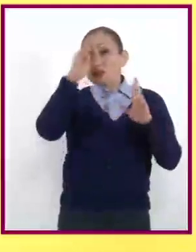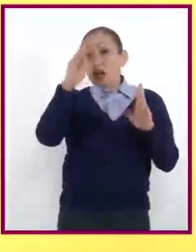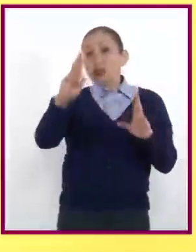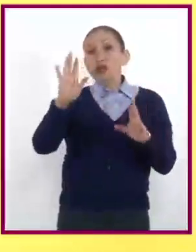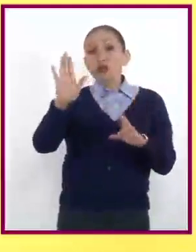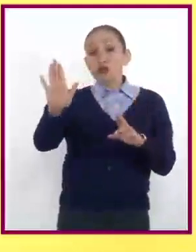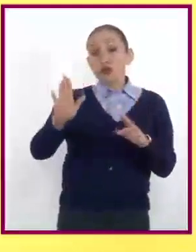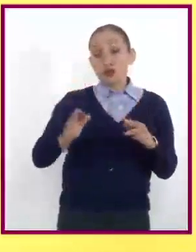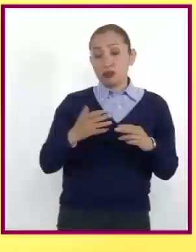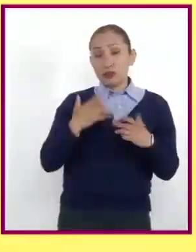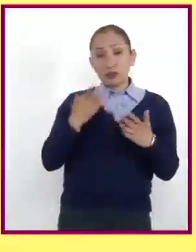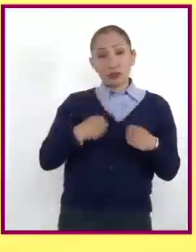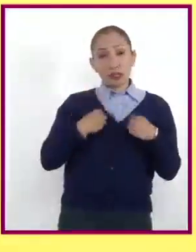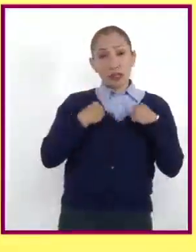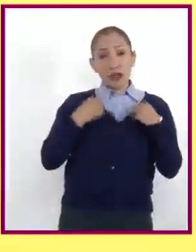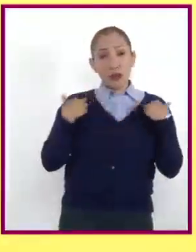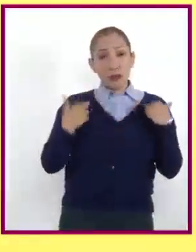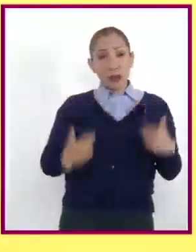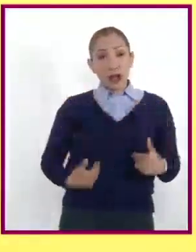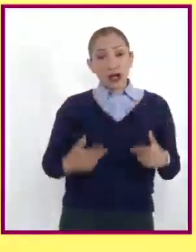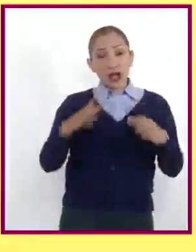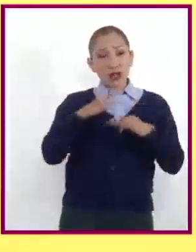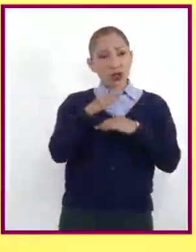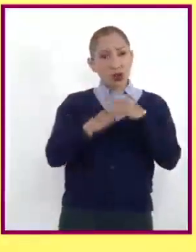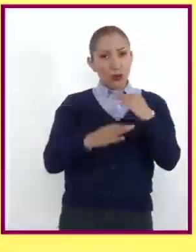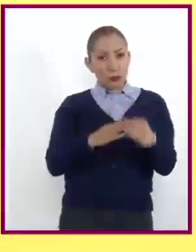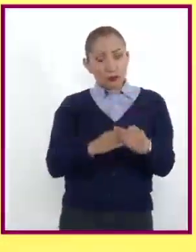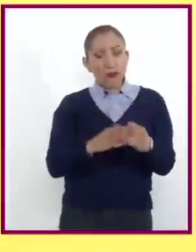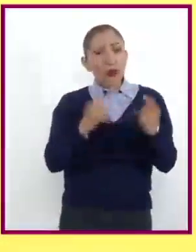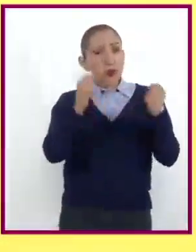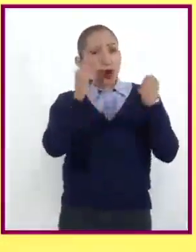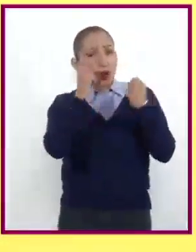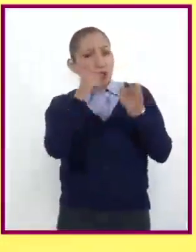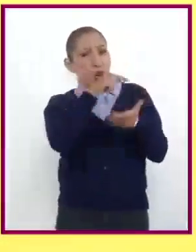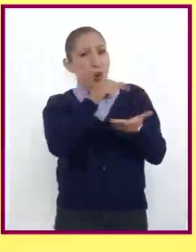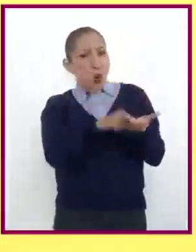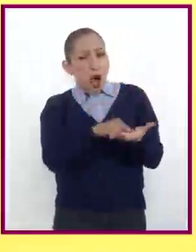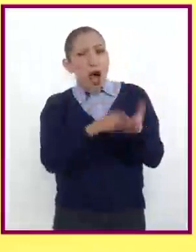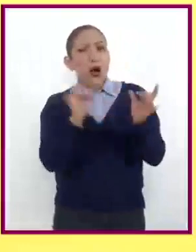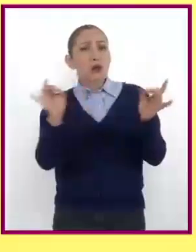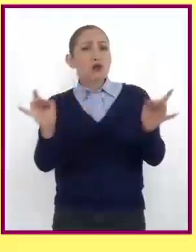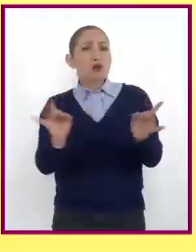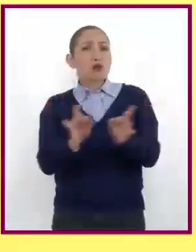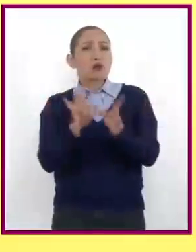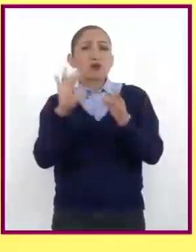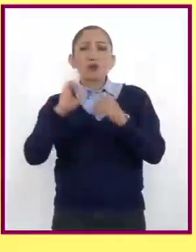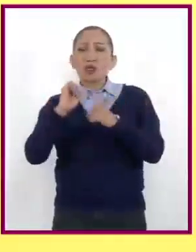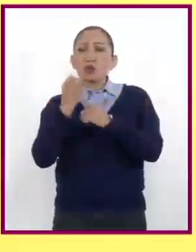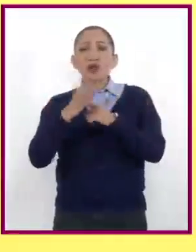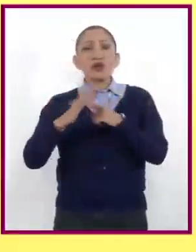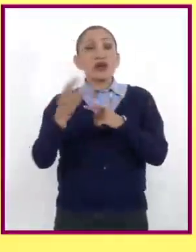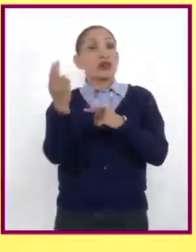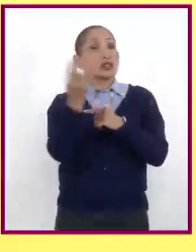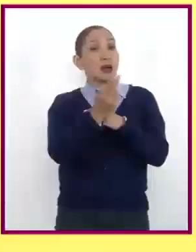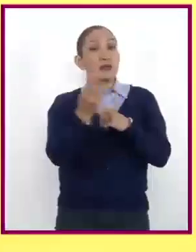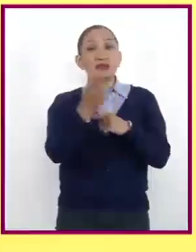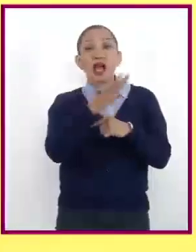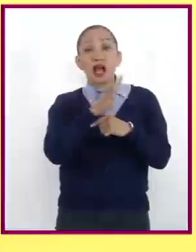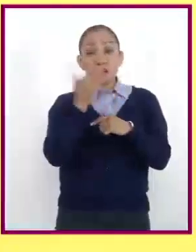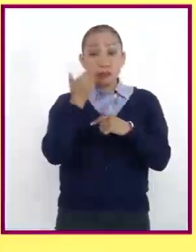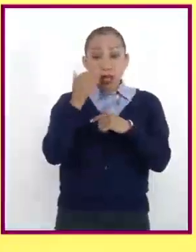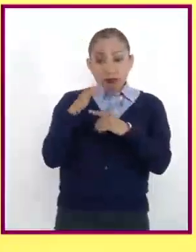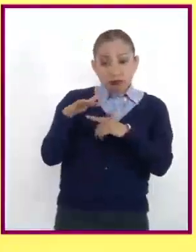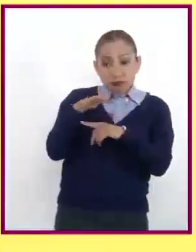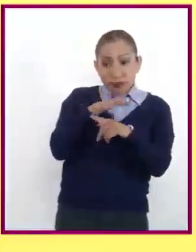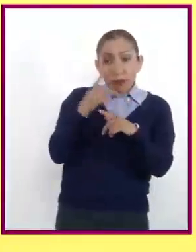la dignidad humana. Independientemente del lugar o la circunstancia, requerimos que existan las condiciones